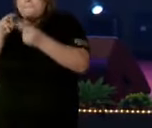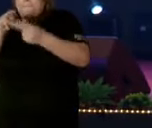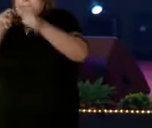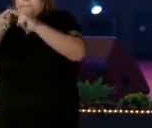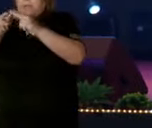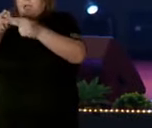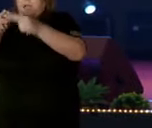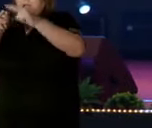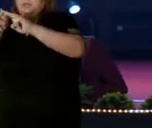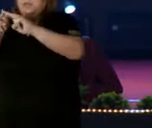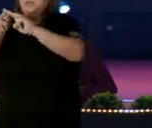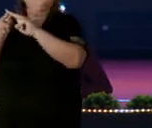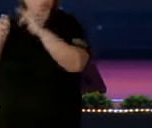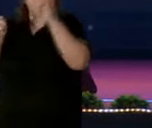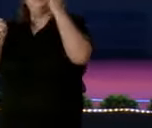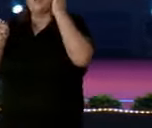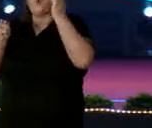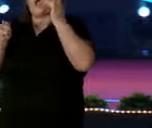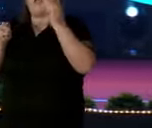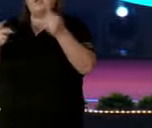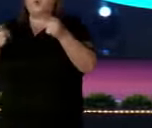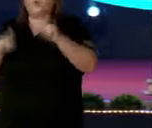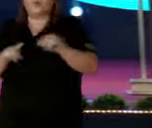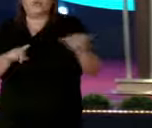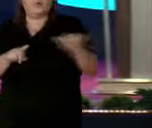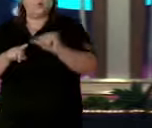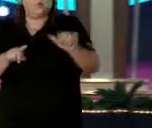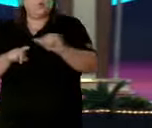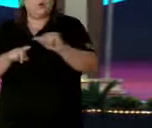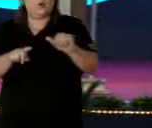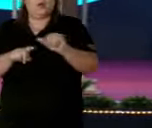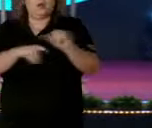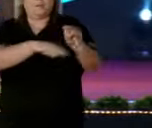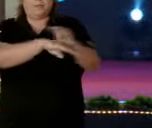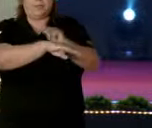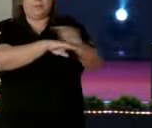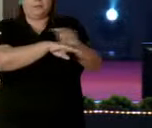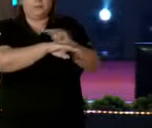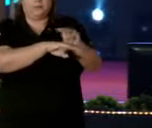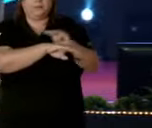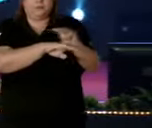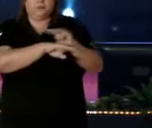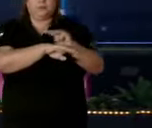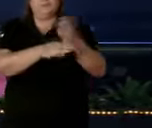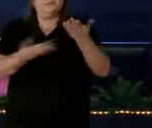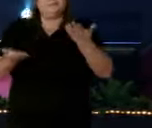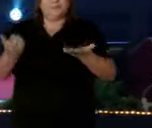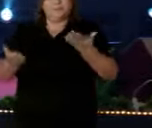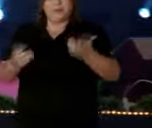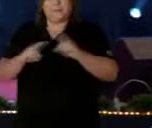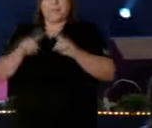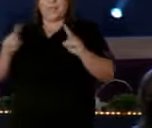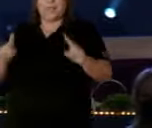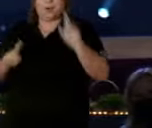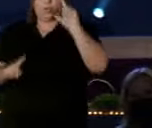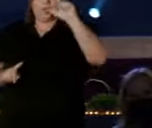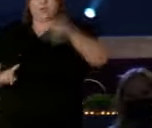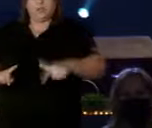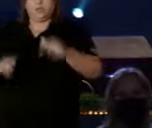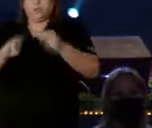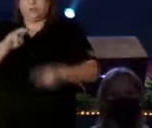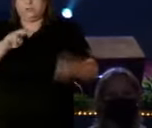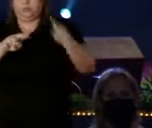dando más. Eso pasa en el ministerio. Usted comienza quizás llenando una boleta o algo, pero más adelante sigue